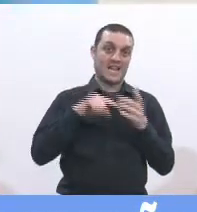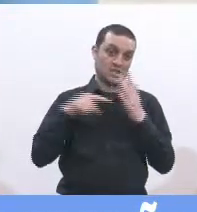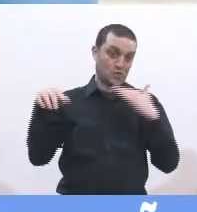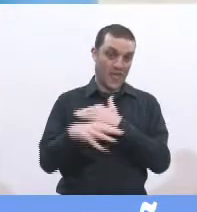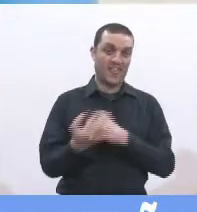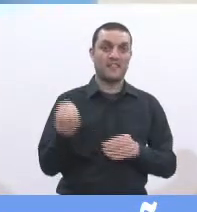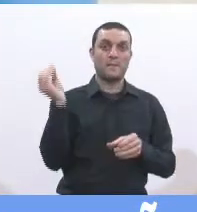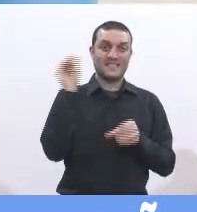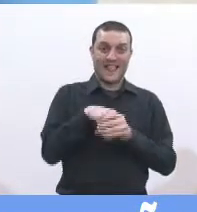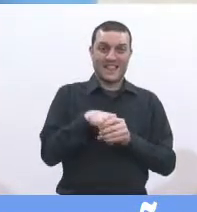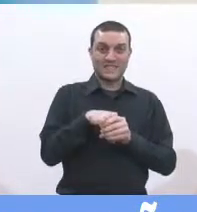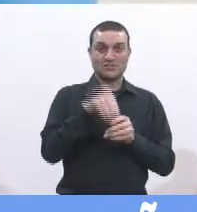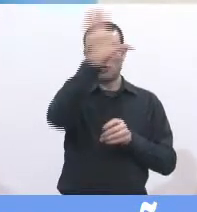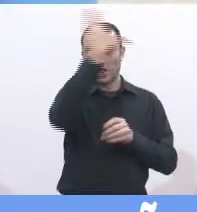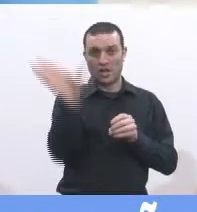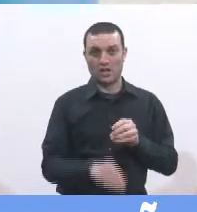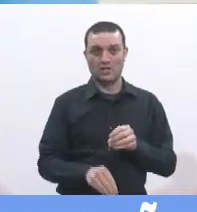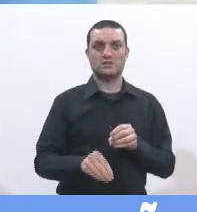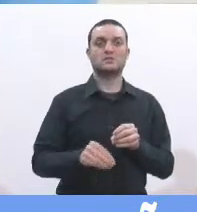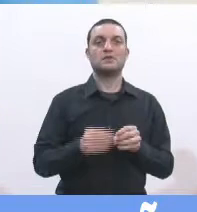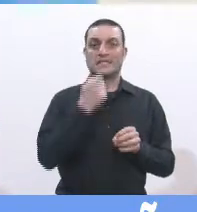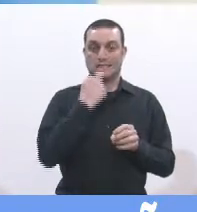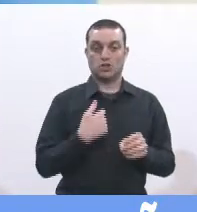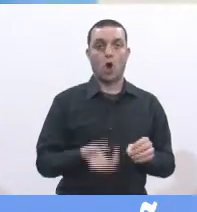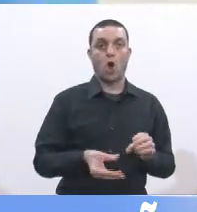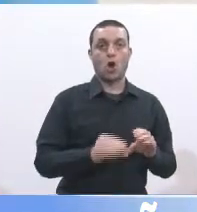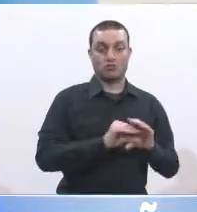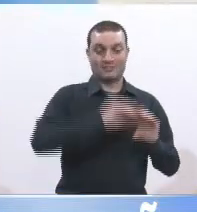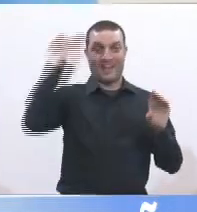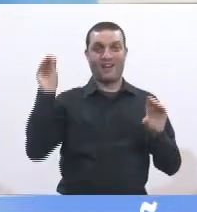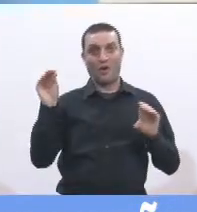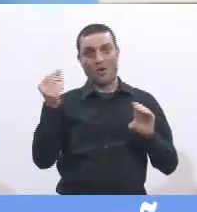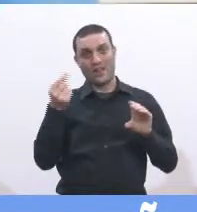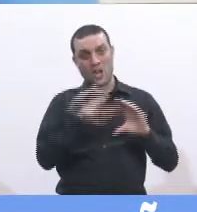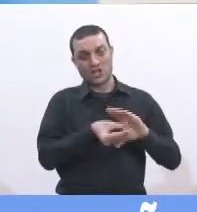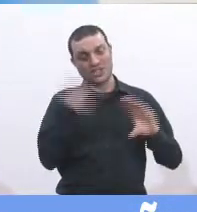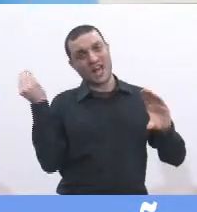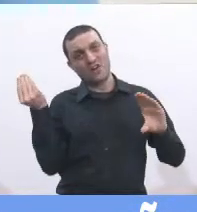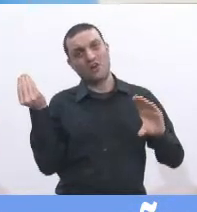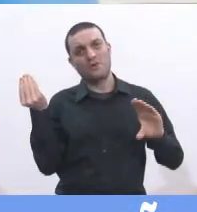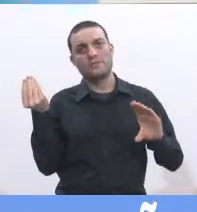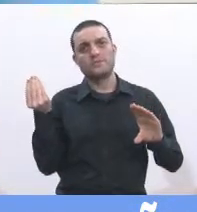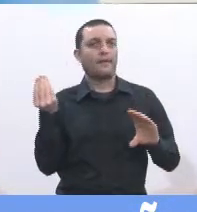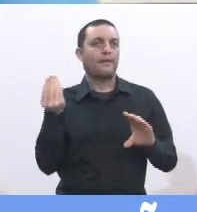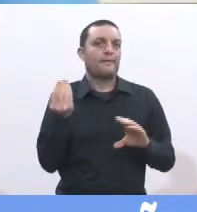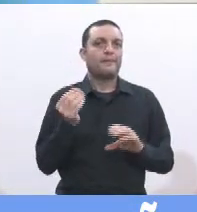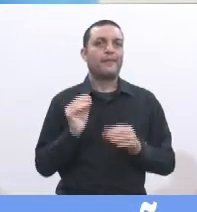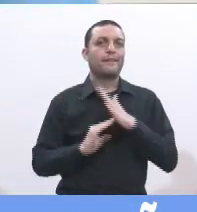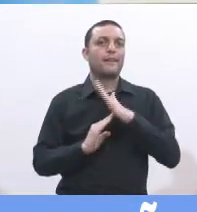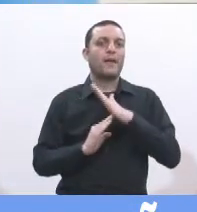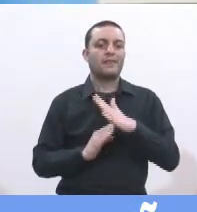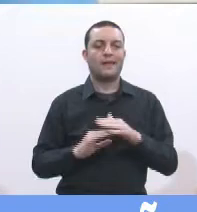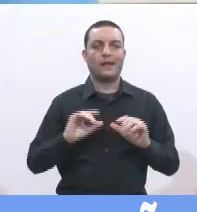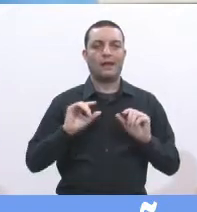la forma automática de devengar ese dinero, si queda a criterio discrecional de un funcionario de turno que